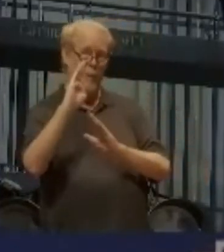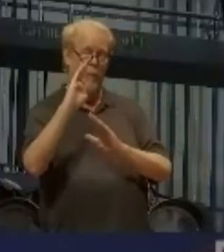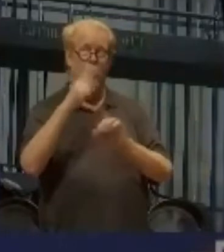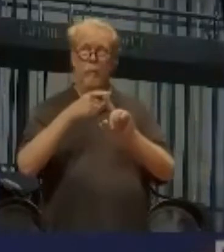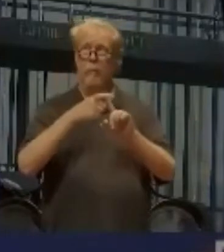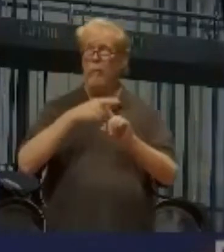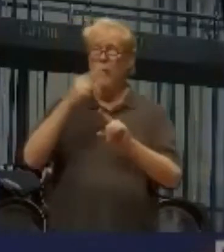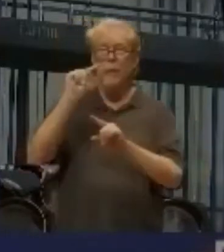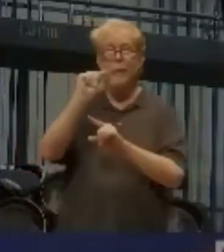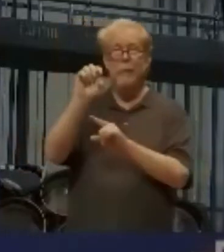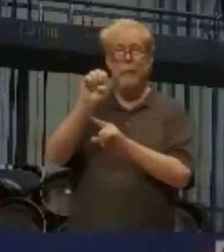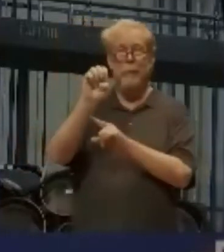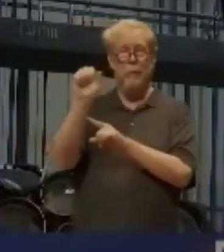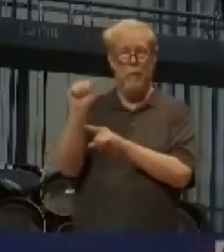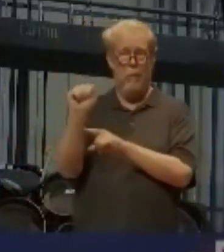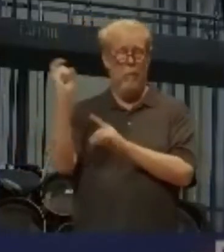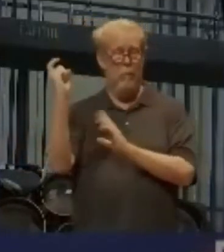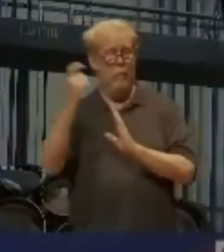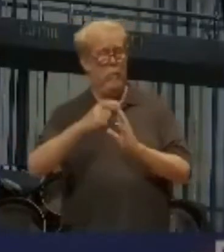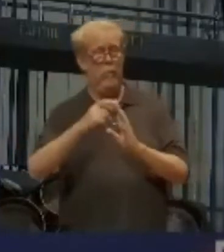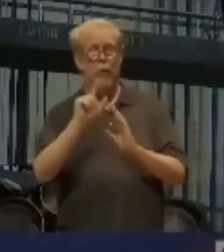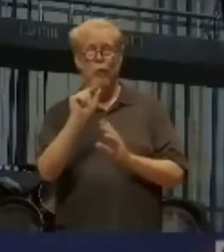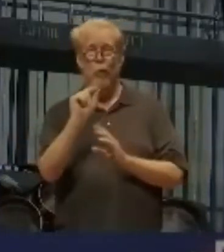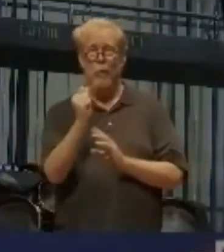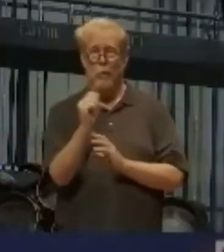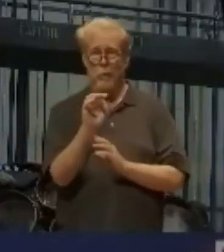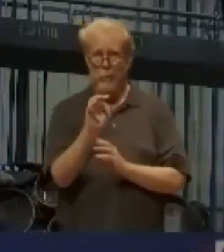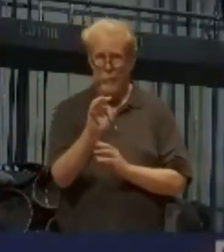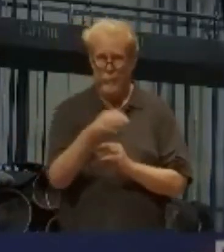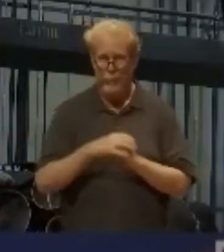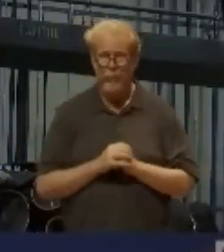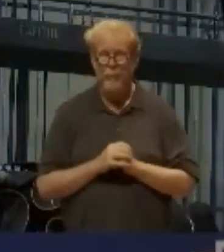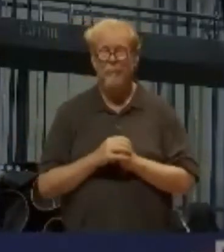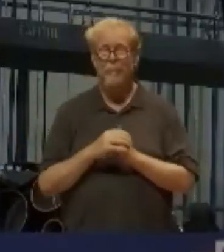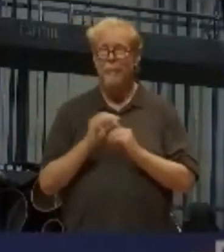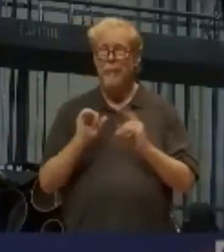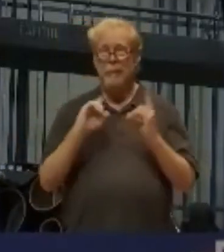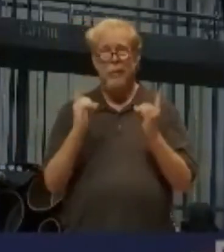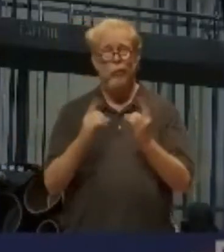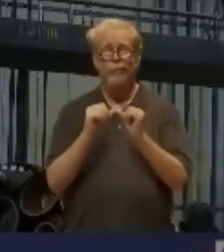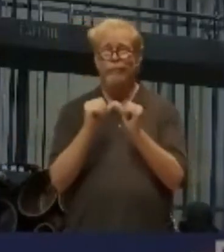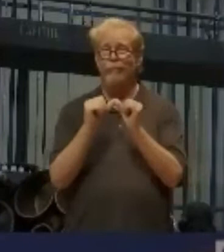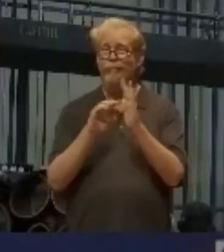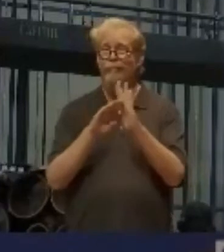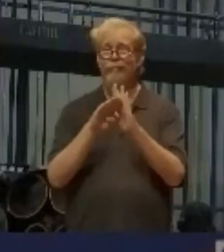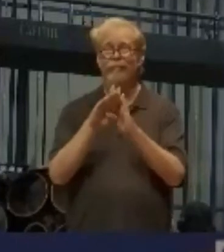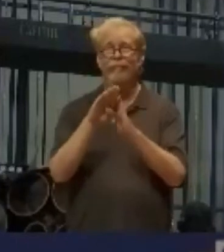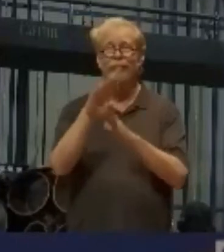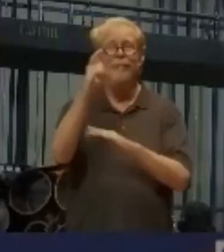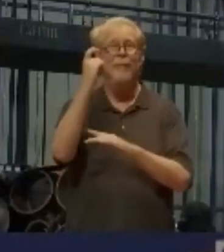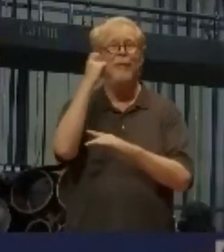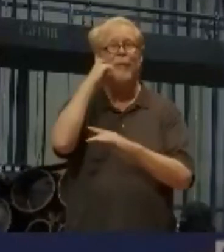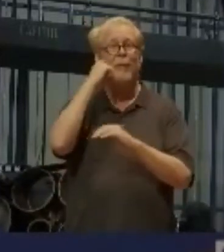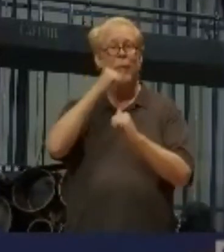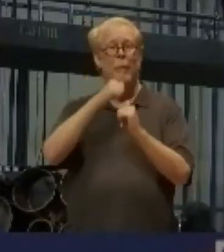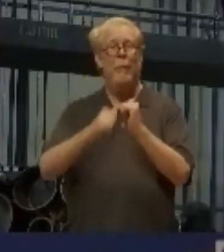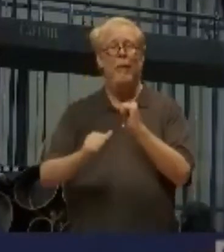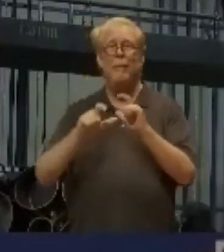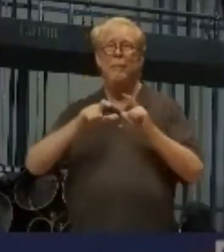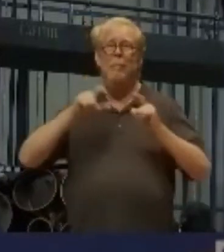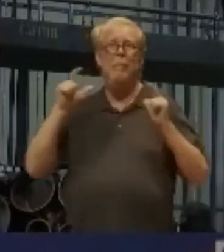B, otorgado por la TEA en el 2019. El distrito continúa mejorando y